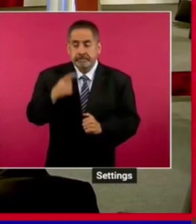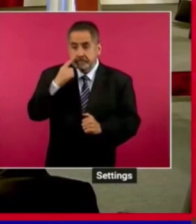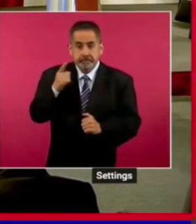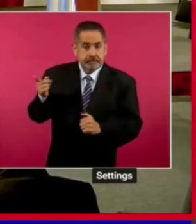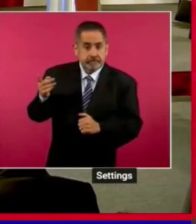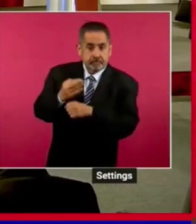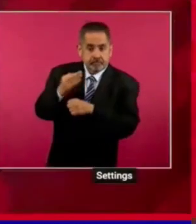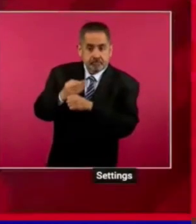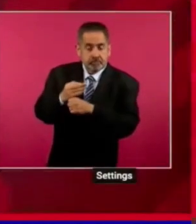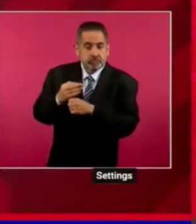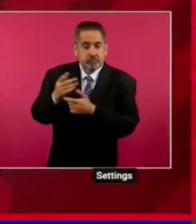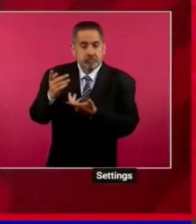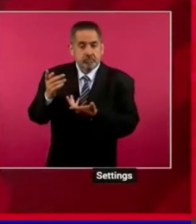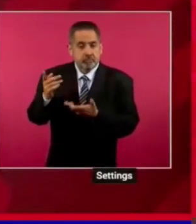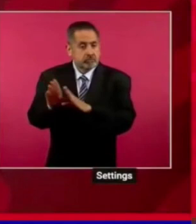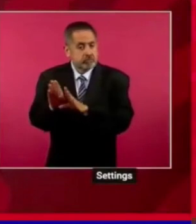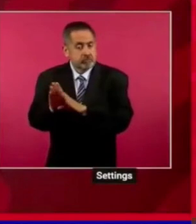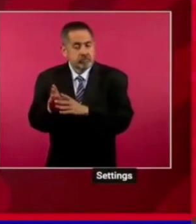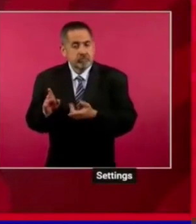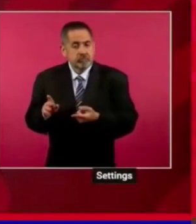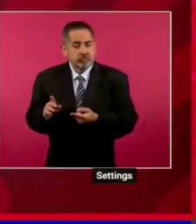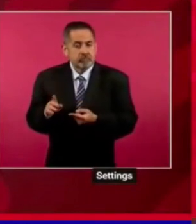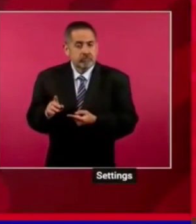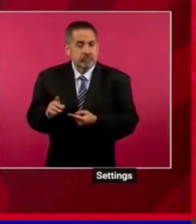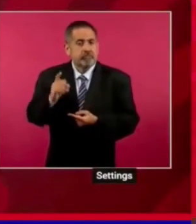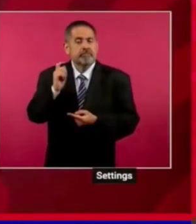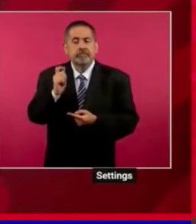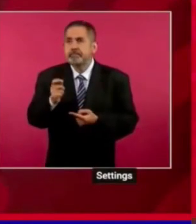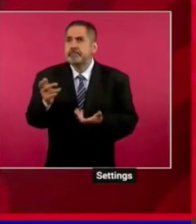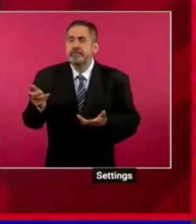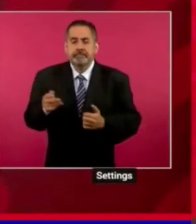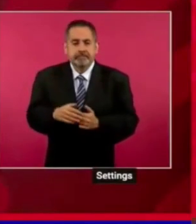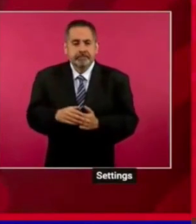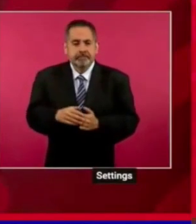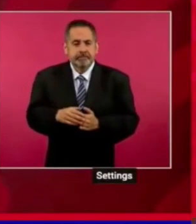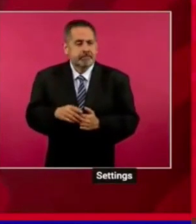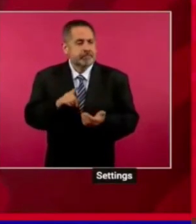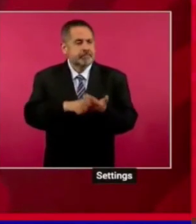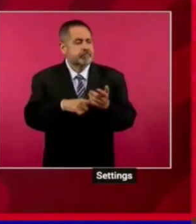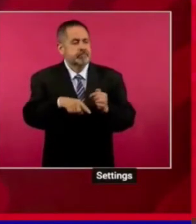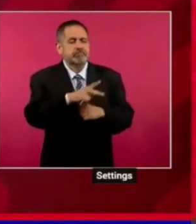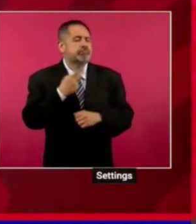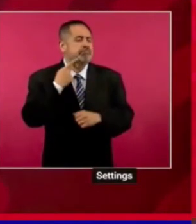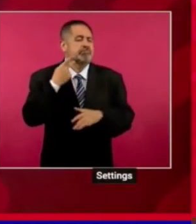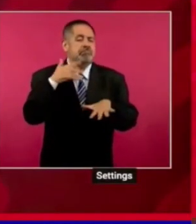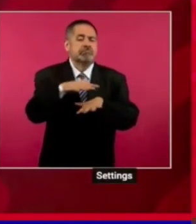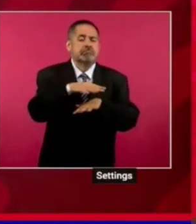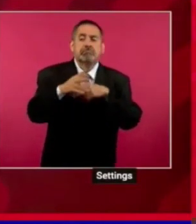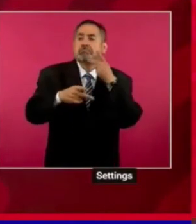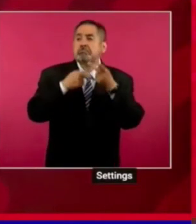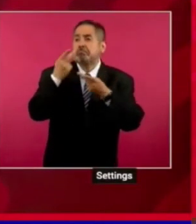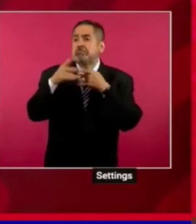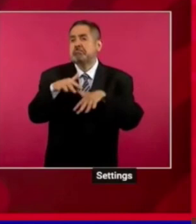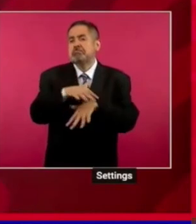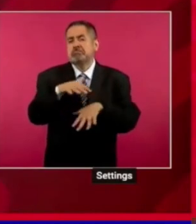cuando está de por medio solo la politiquería.